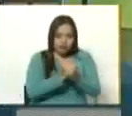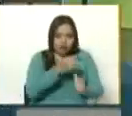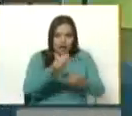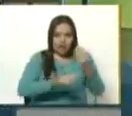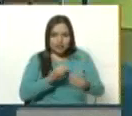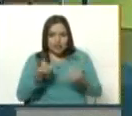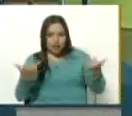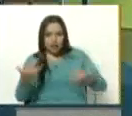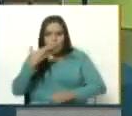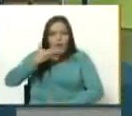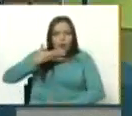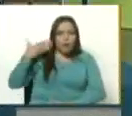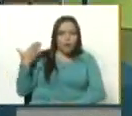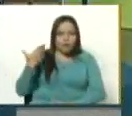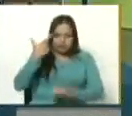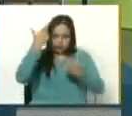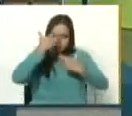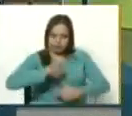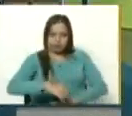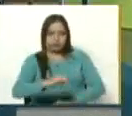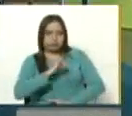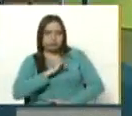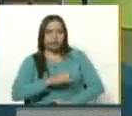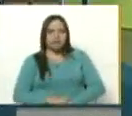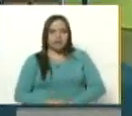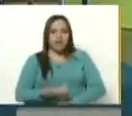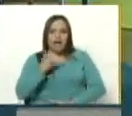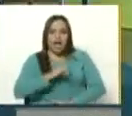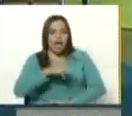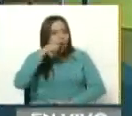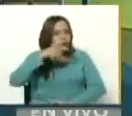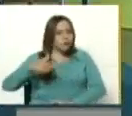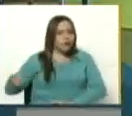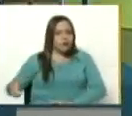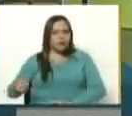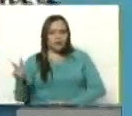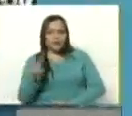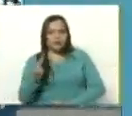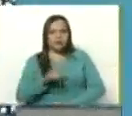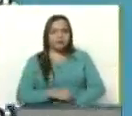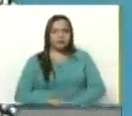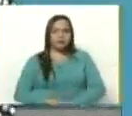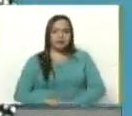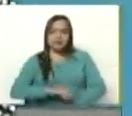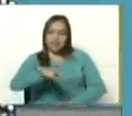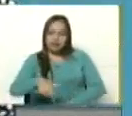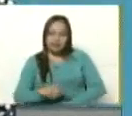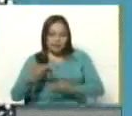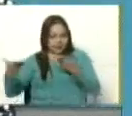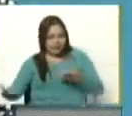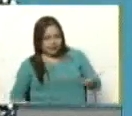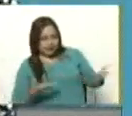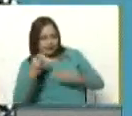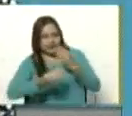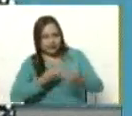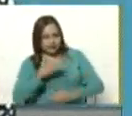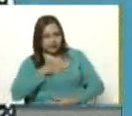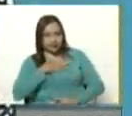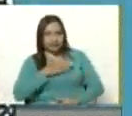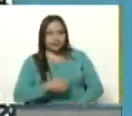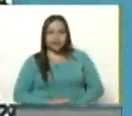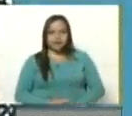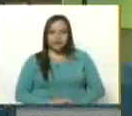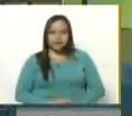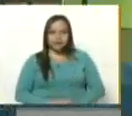el orgullo, la dignidad que tiene el pueblo venezolano y también la acogida que me han dado.